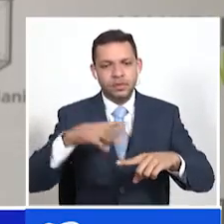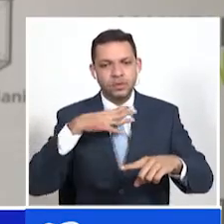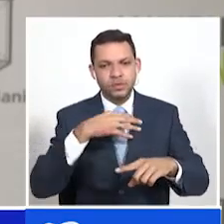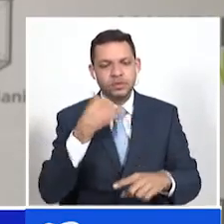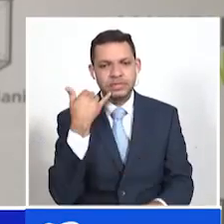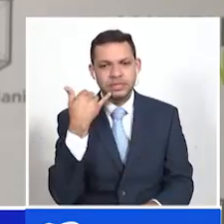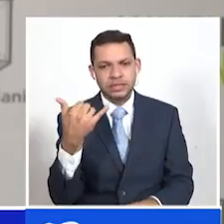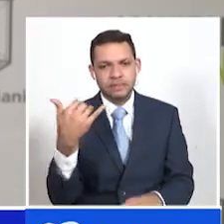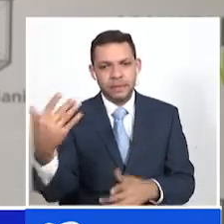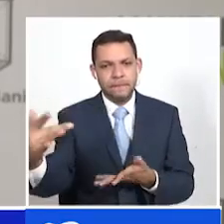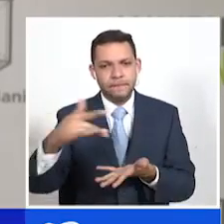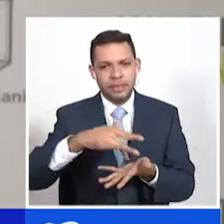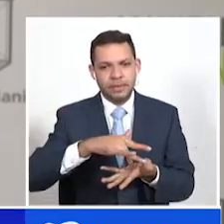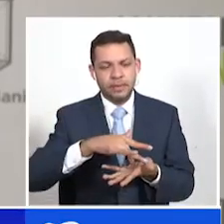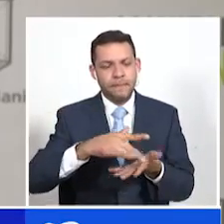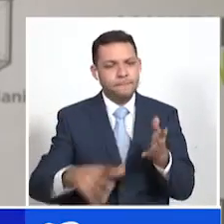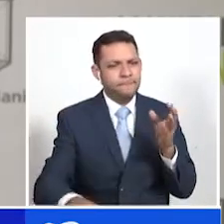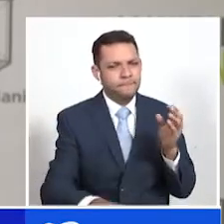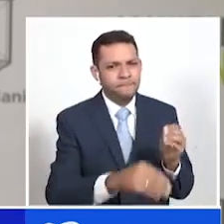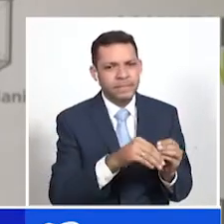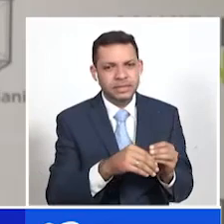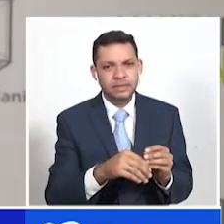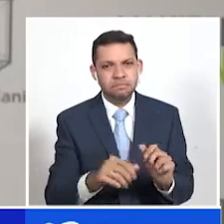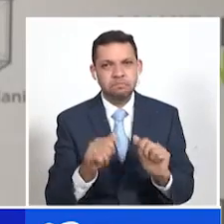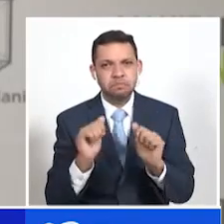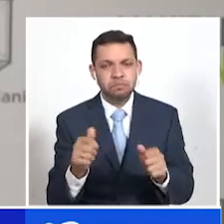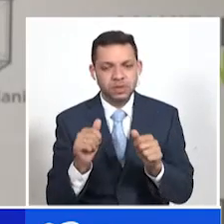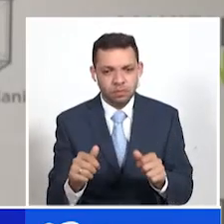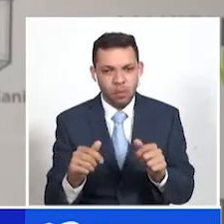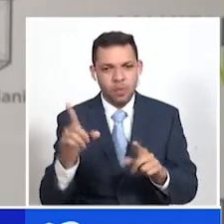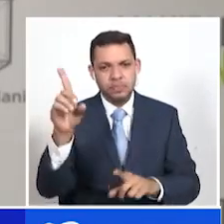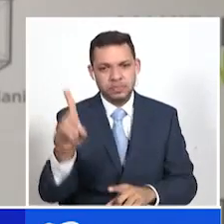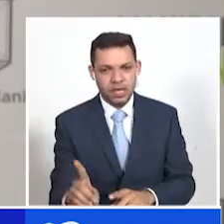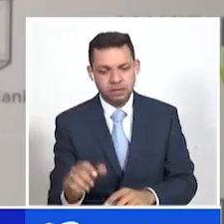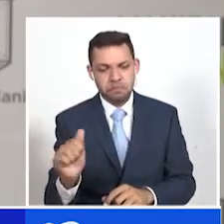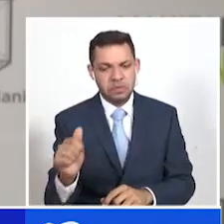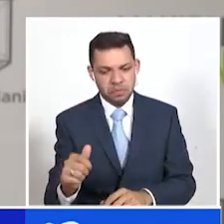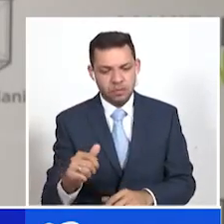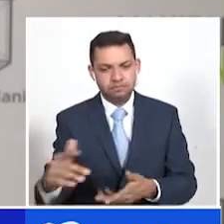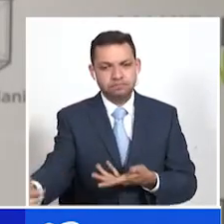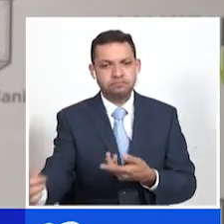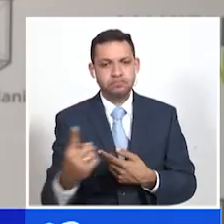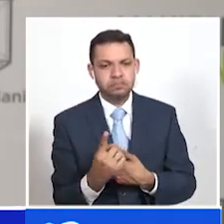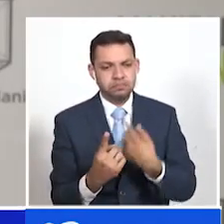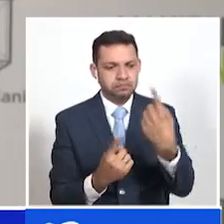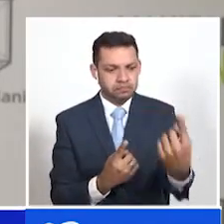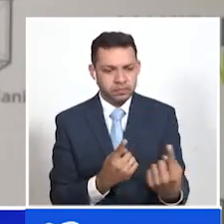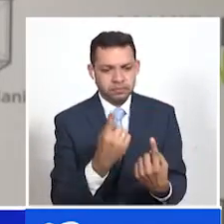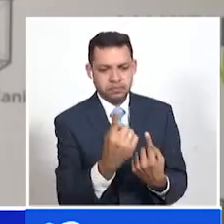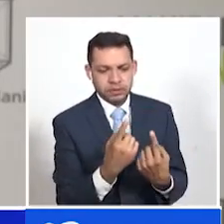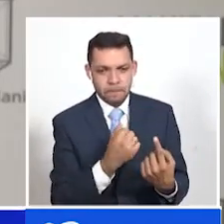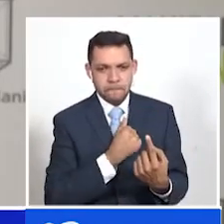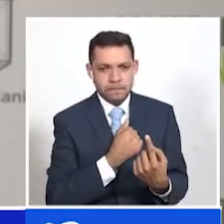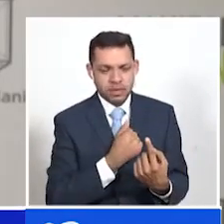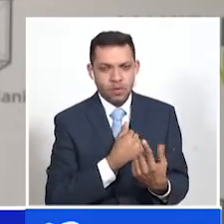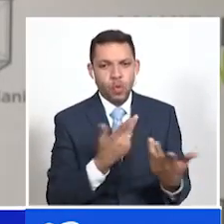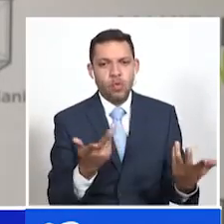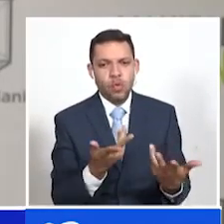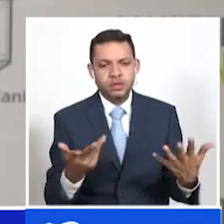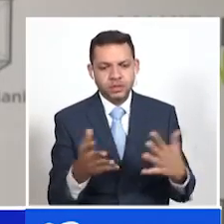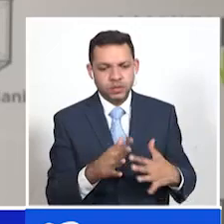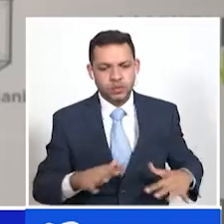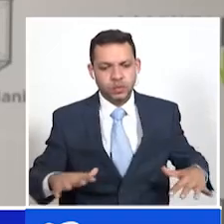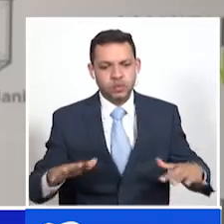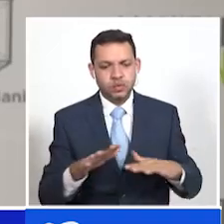EPS, sumado a esto, la posibilidad de que las personas puedan ir a buscar la vacuna directamente en algunas de las